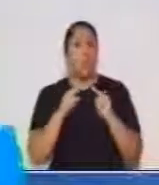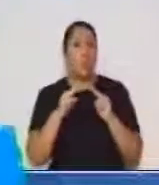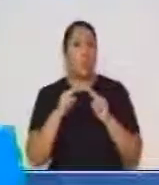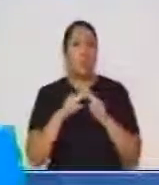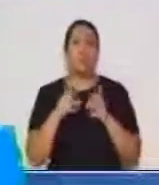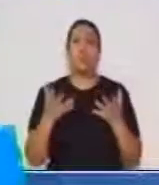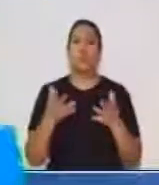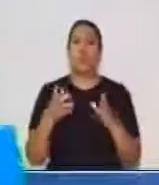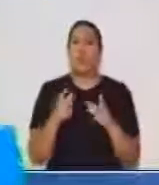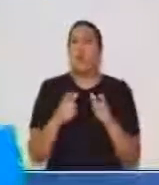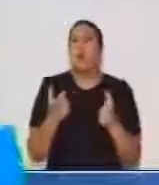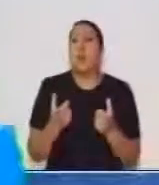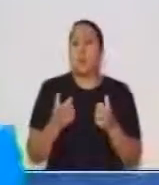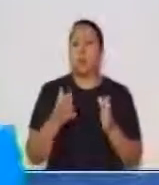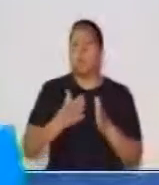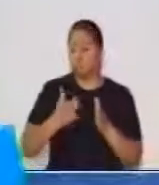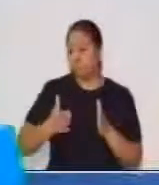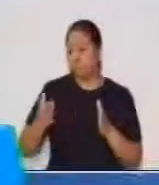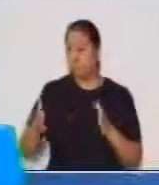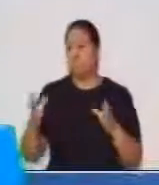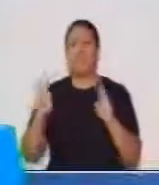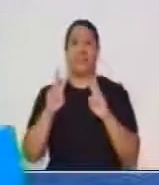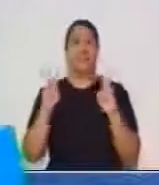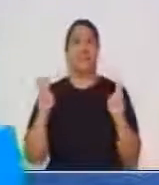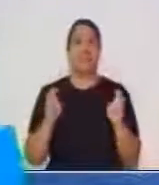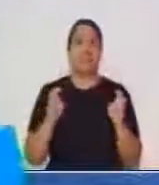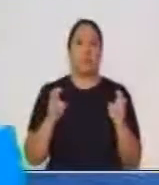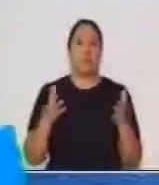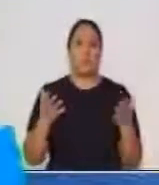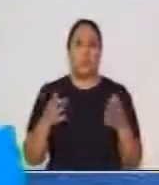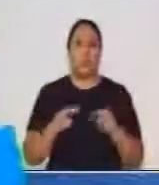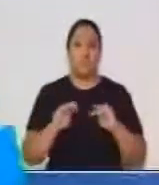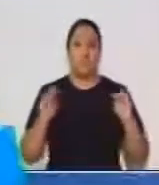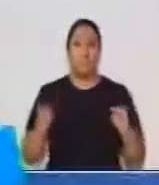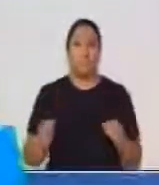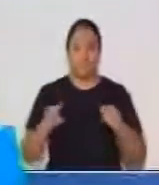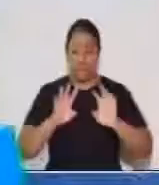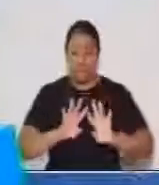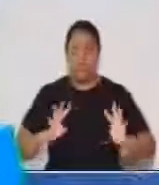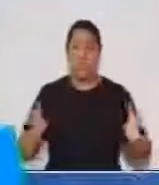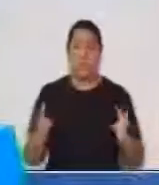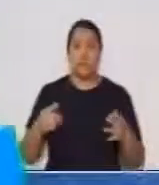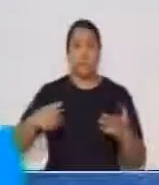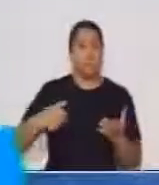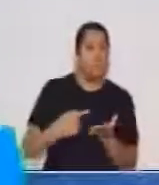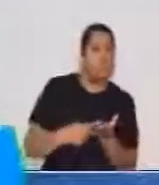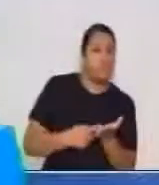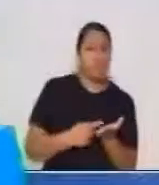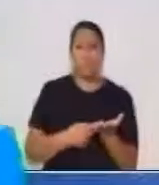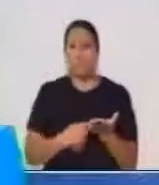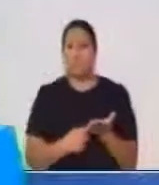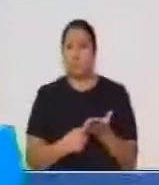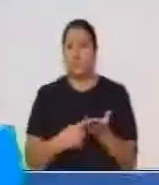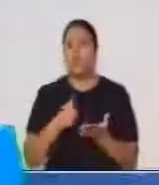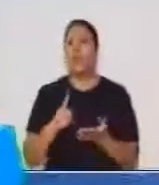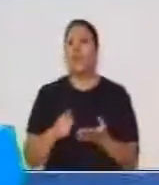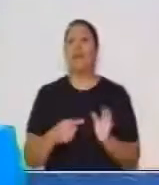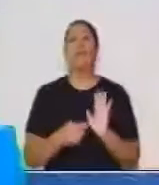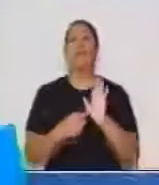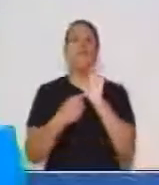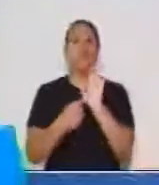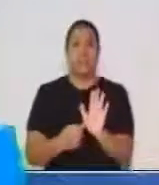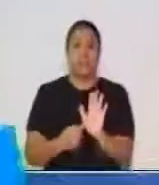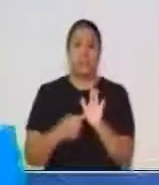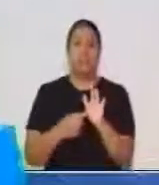cómo va a estar estructurado el tema de la mesa redonda y pues como ya te decía, la presentación de